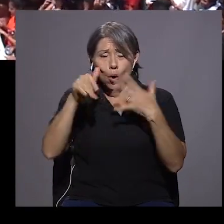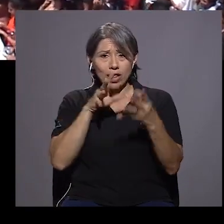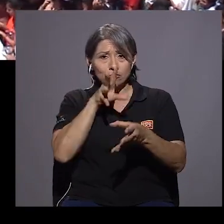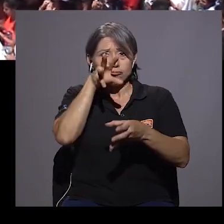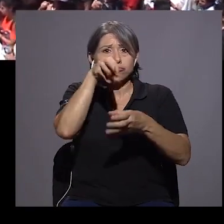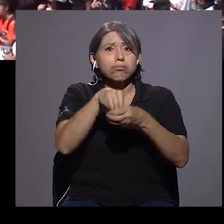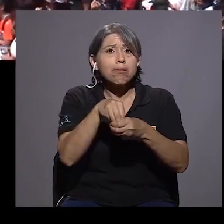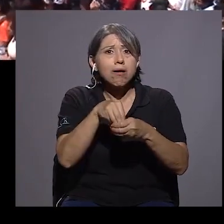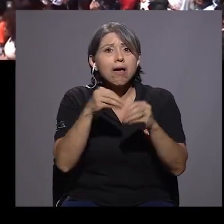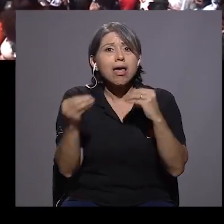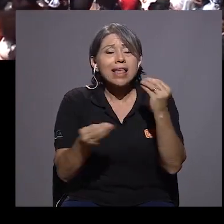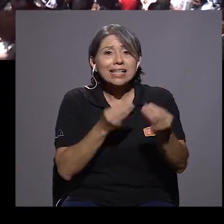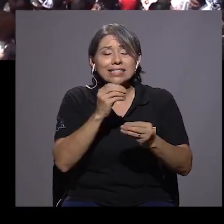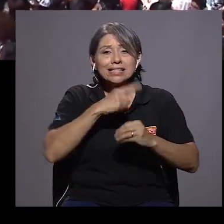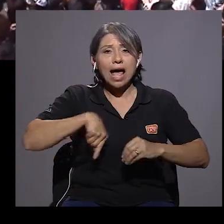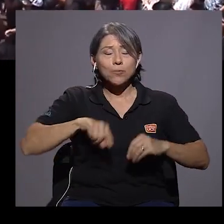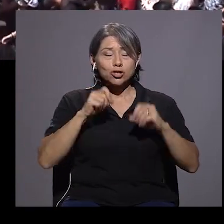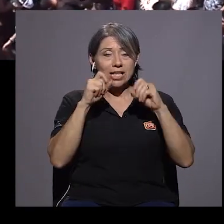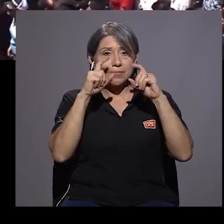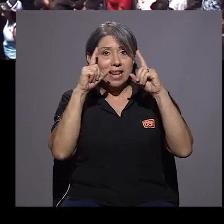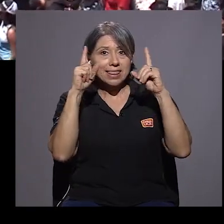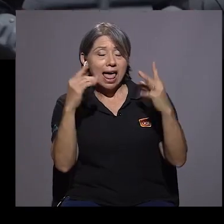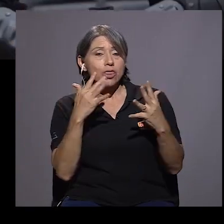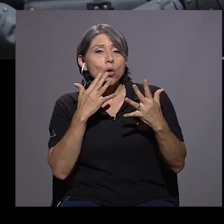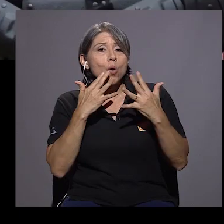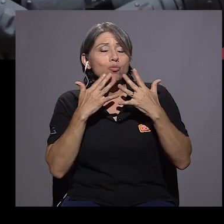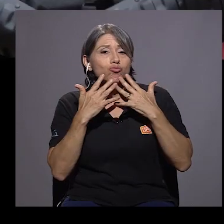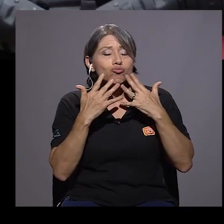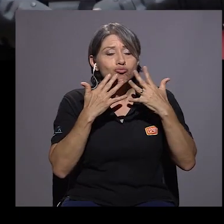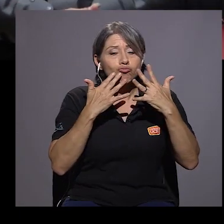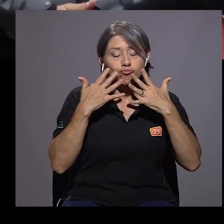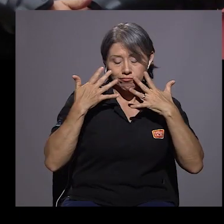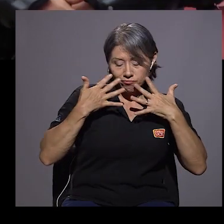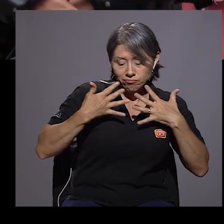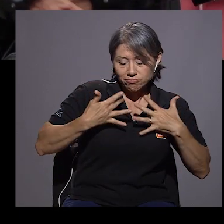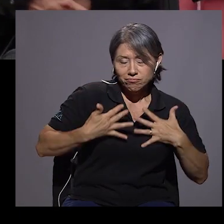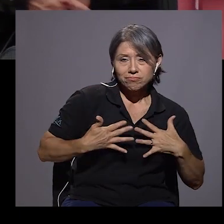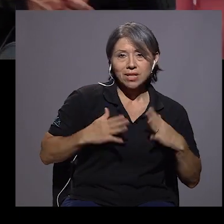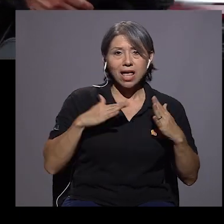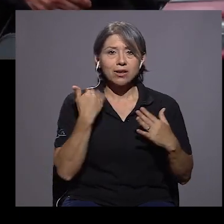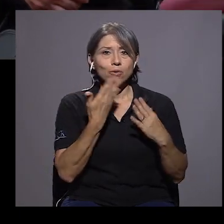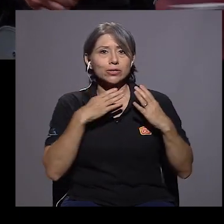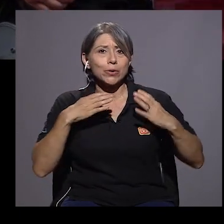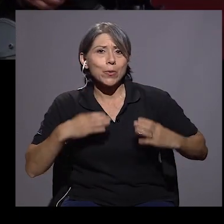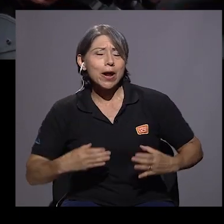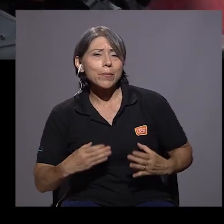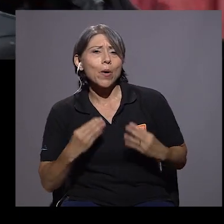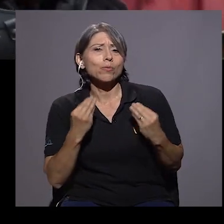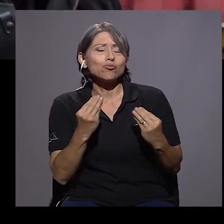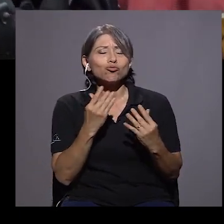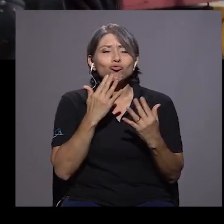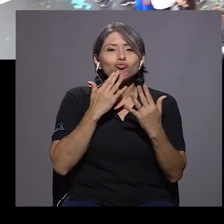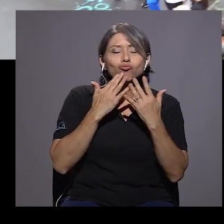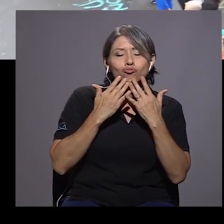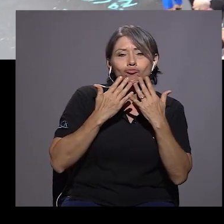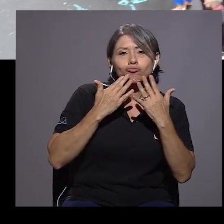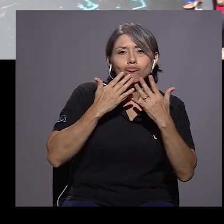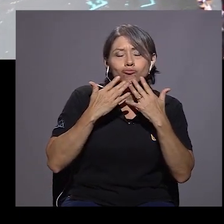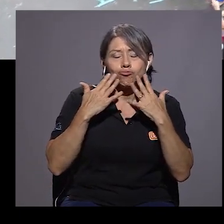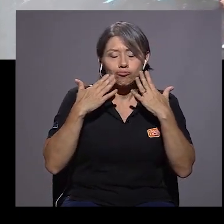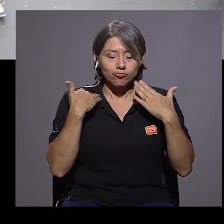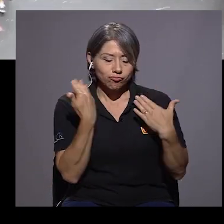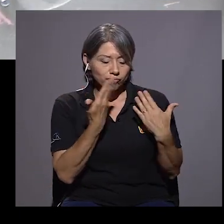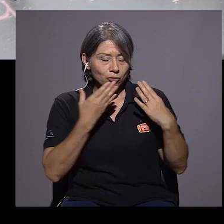despertando. Muchos colores en nuestro cuerpo estamos despertando. Muchos colores en nuestro